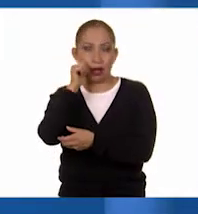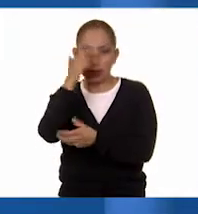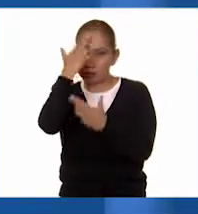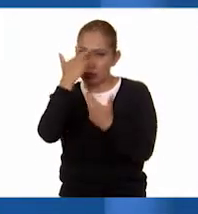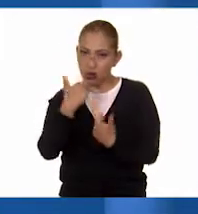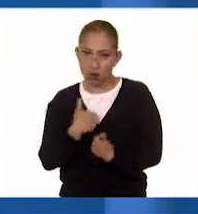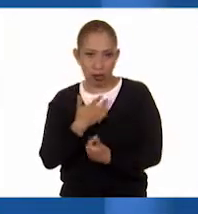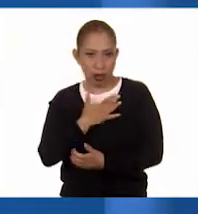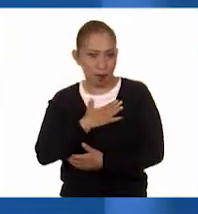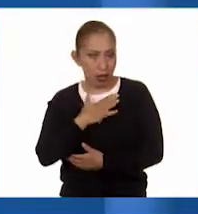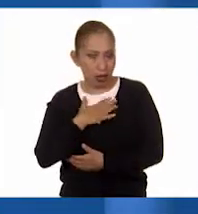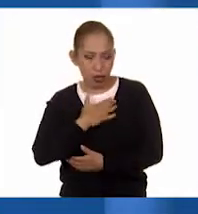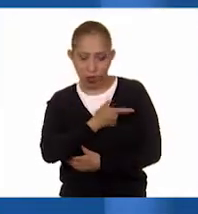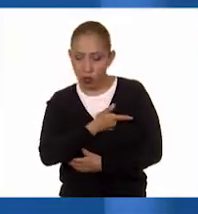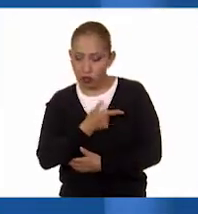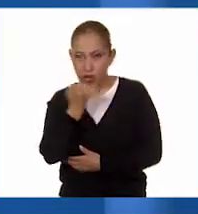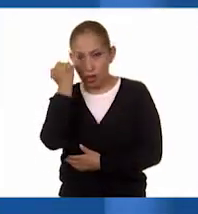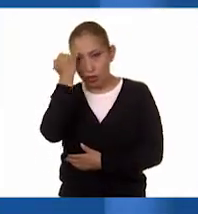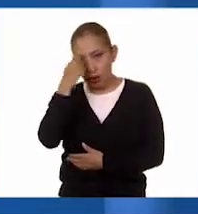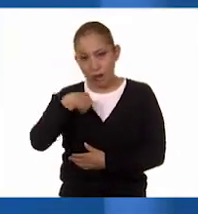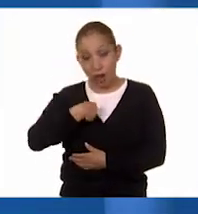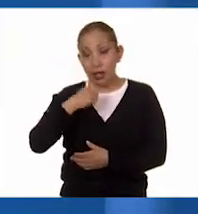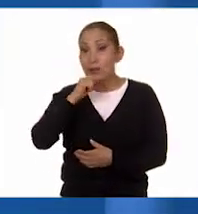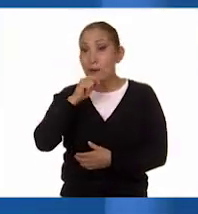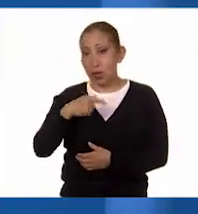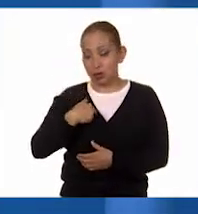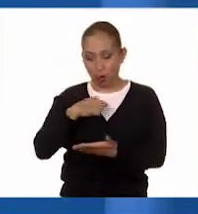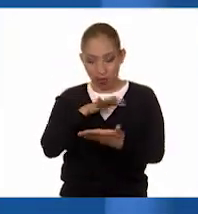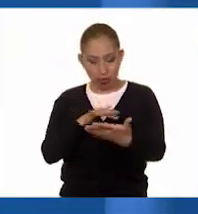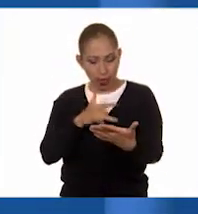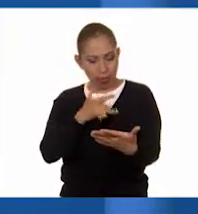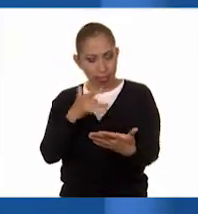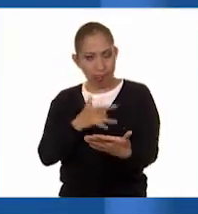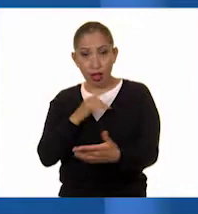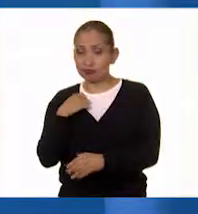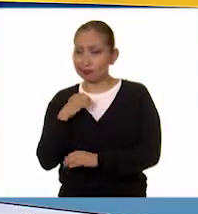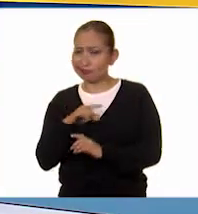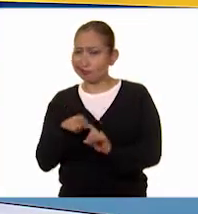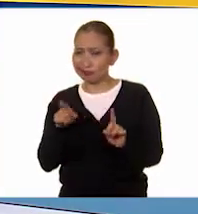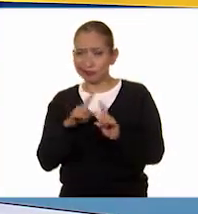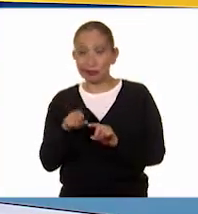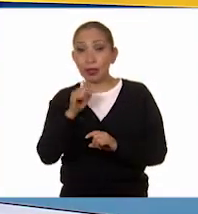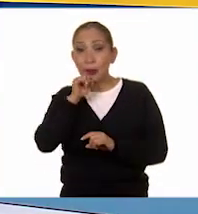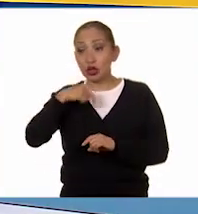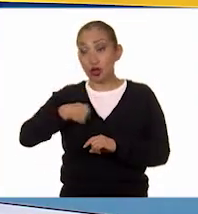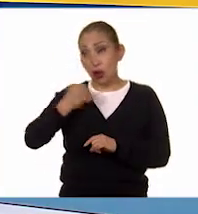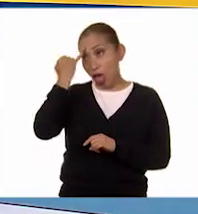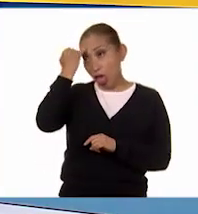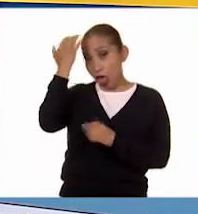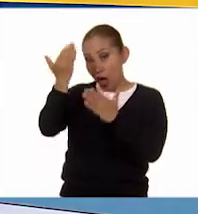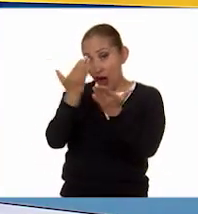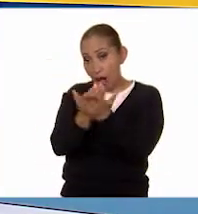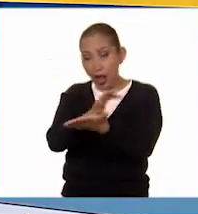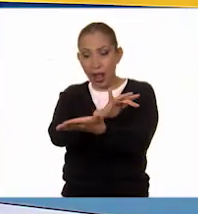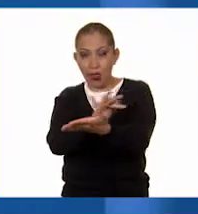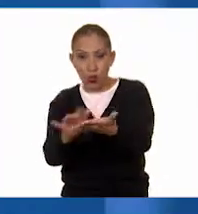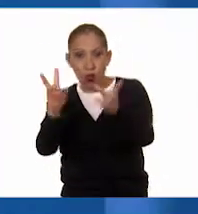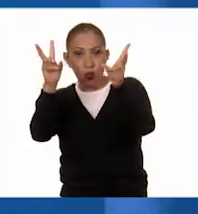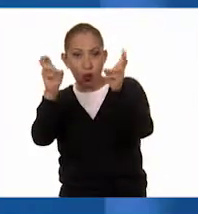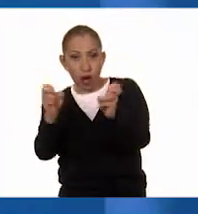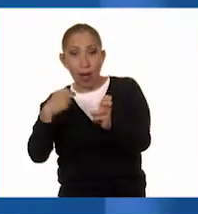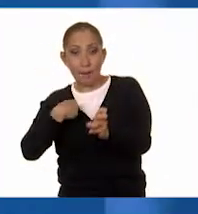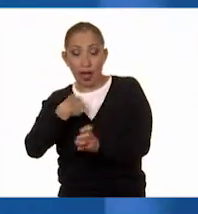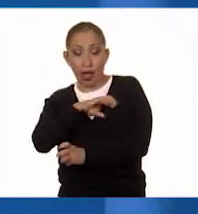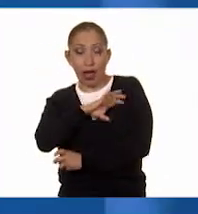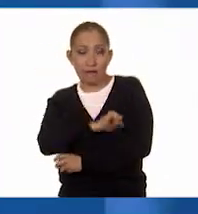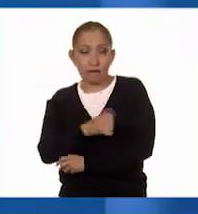respetuosa conmigo de mis gustos, de mis ideas, hasta de mis interpretaciones, etc. Además, cuando he propuesto la lectura de algún texto que